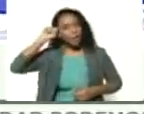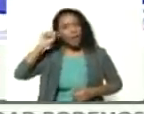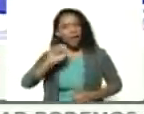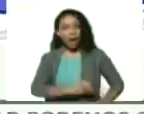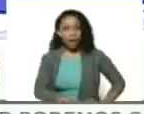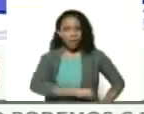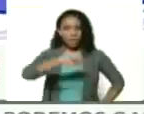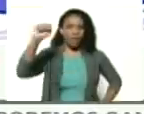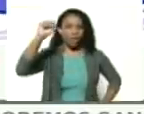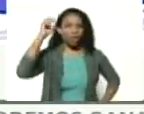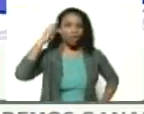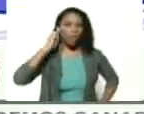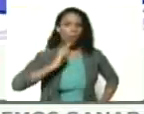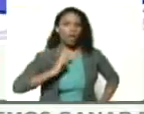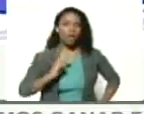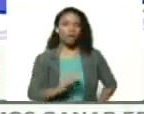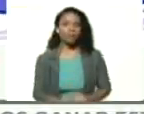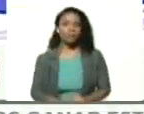Simón Bolívar,